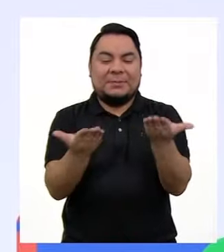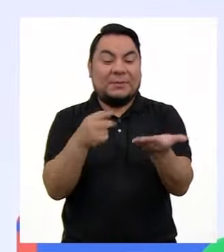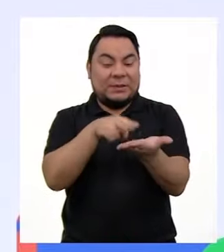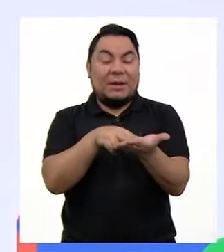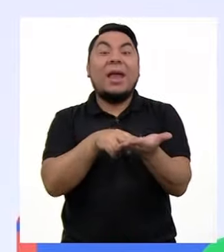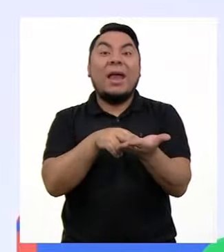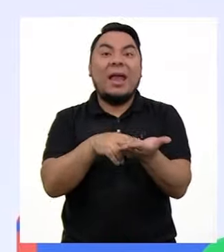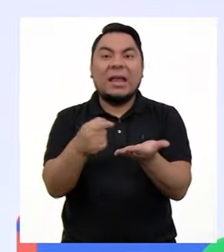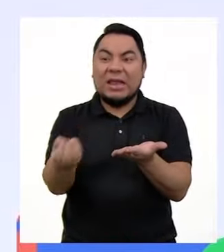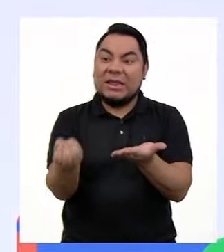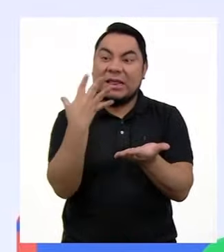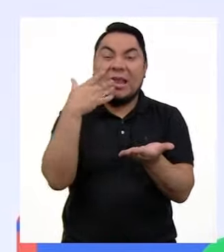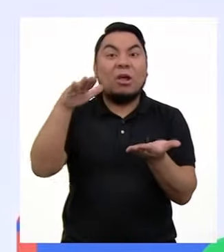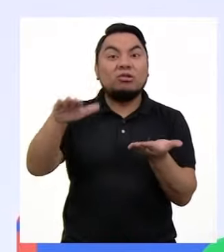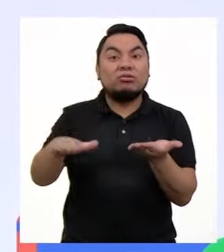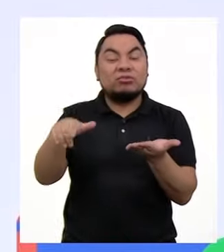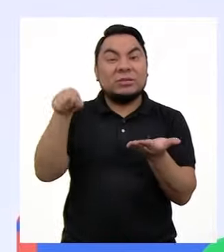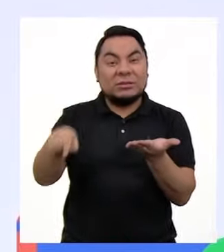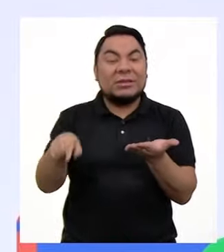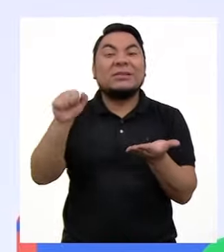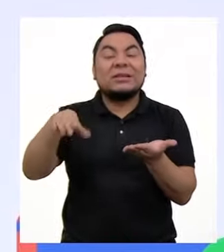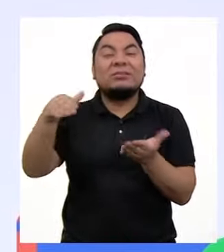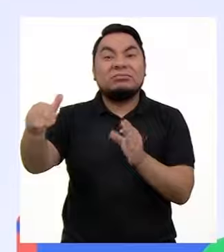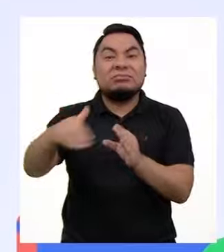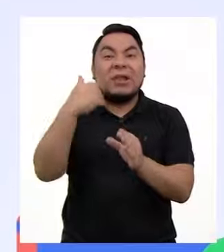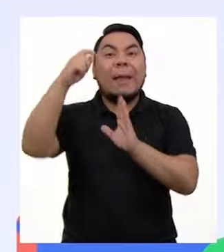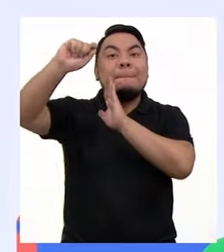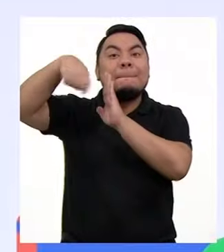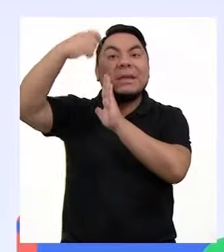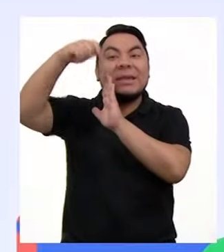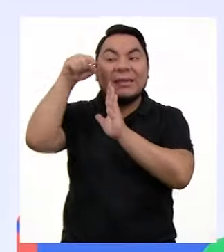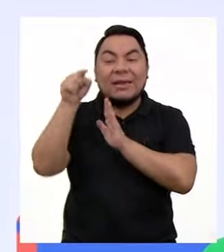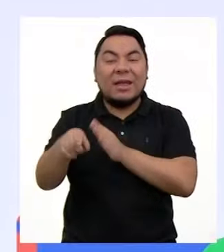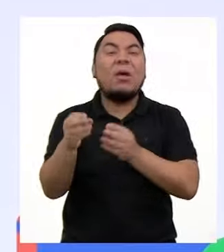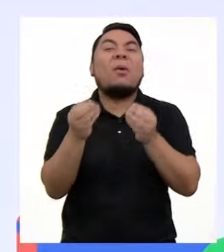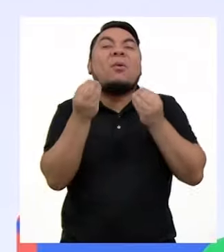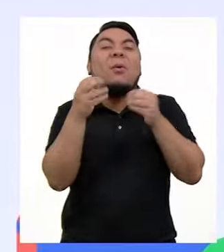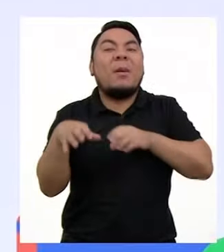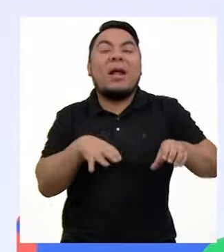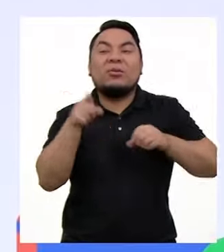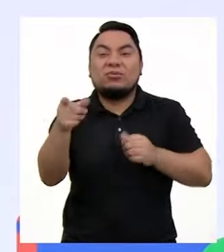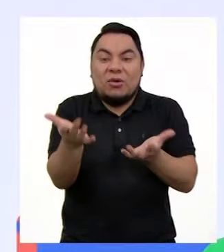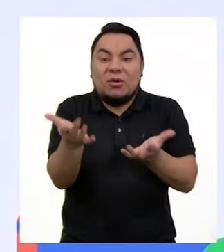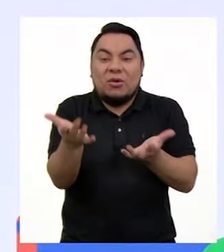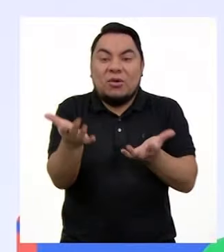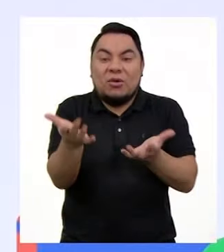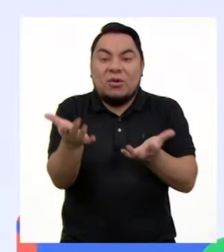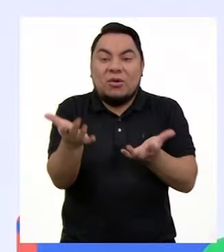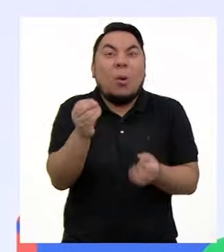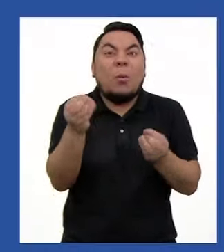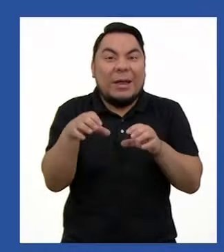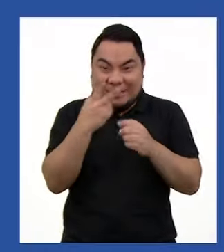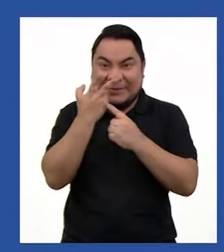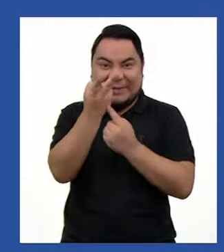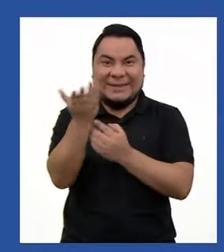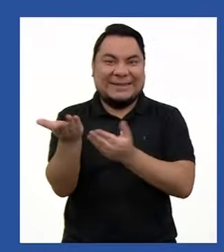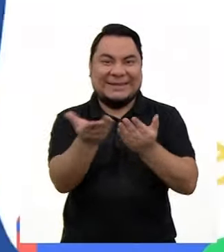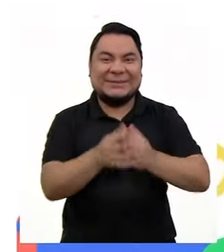Este sobre dice que hay un niño que ha enviado un video acerca de cómo ha hecho su tela de araña. Vamos a